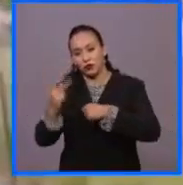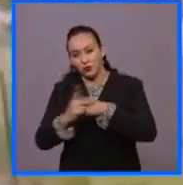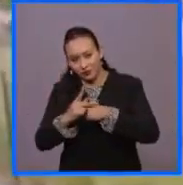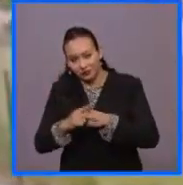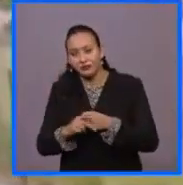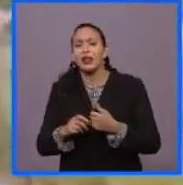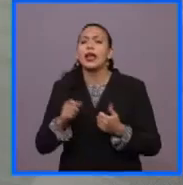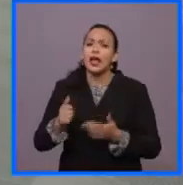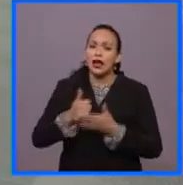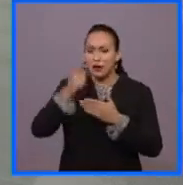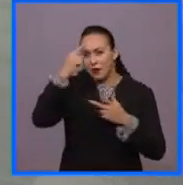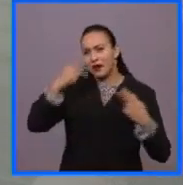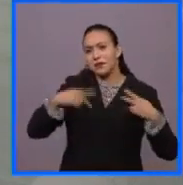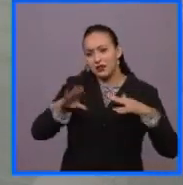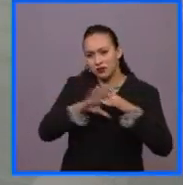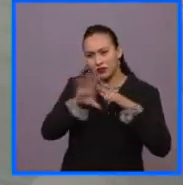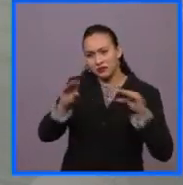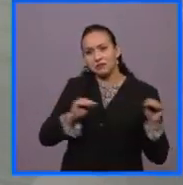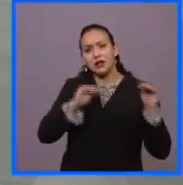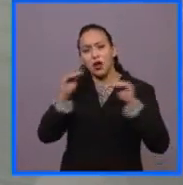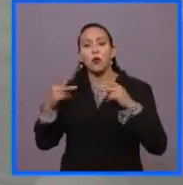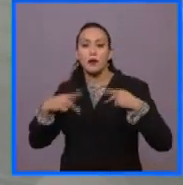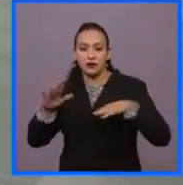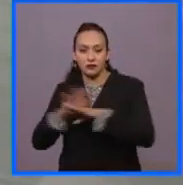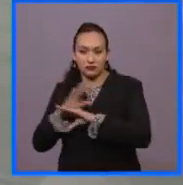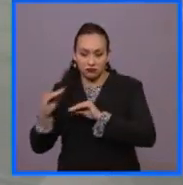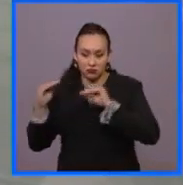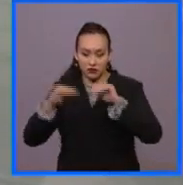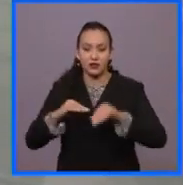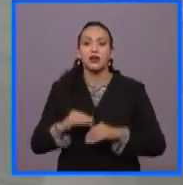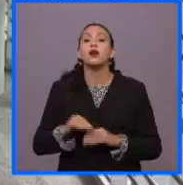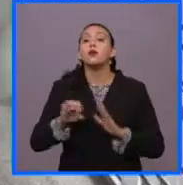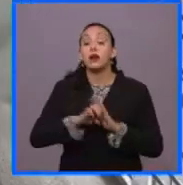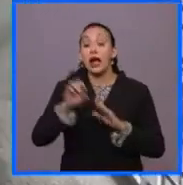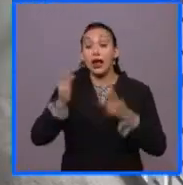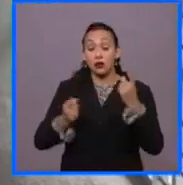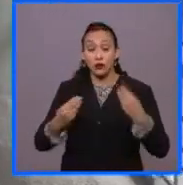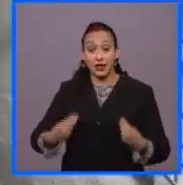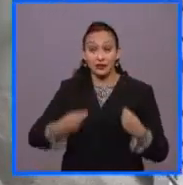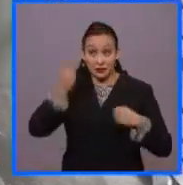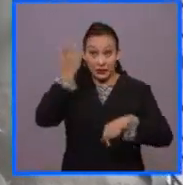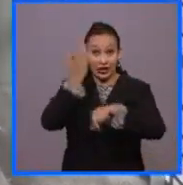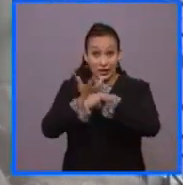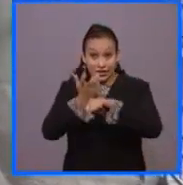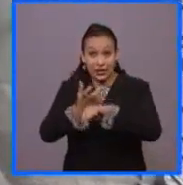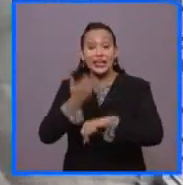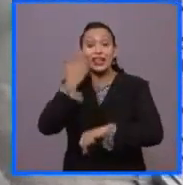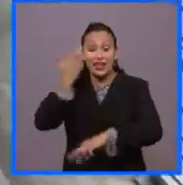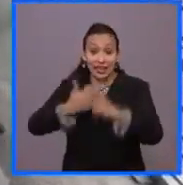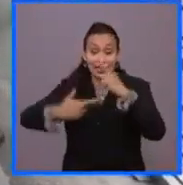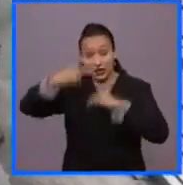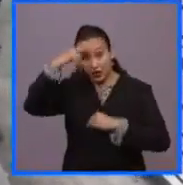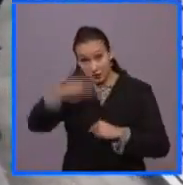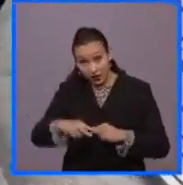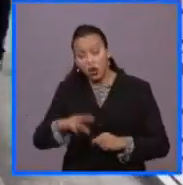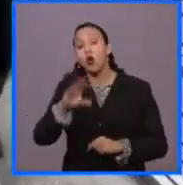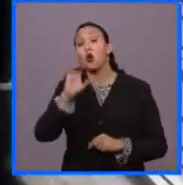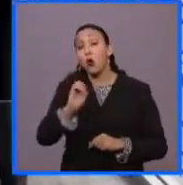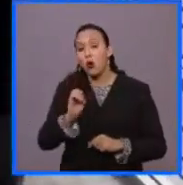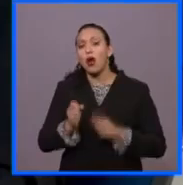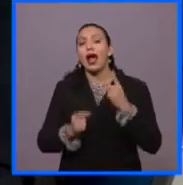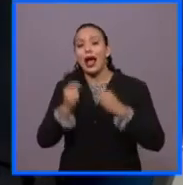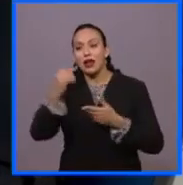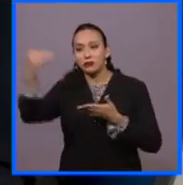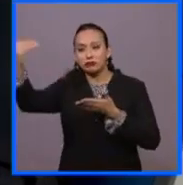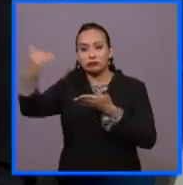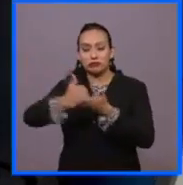a las personas en situación de movilidad, ya sea que se encuentren en Estados Unidos, de regreso a México o en tránsito por